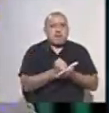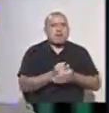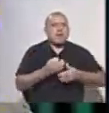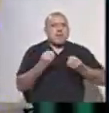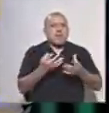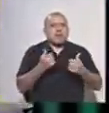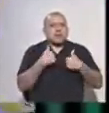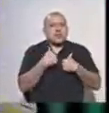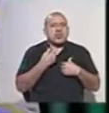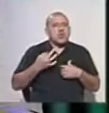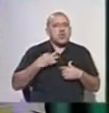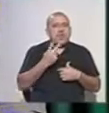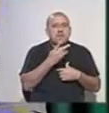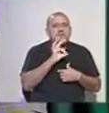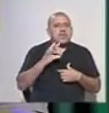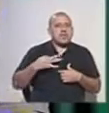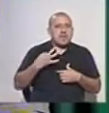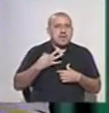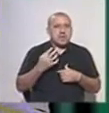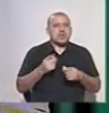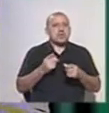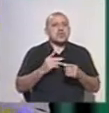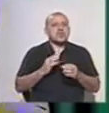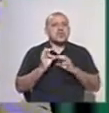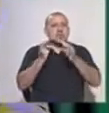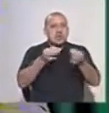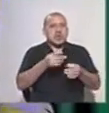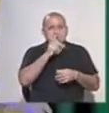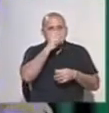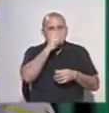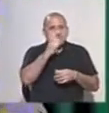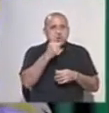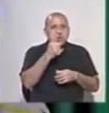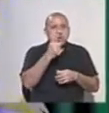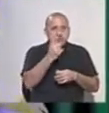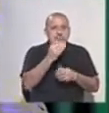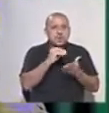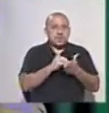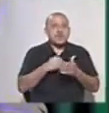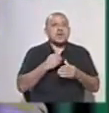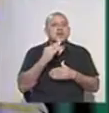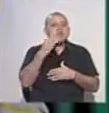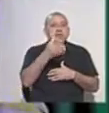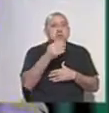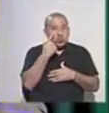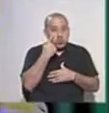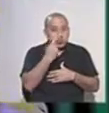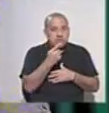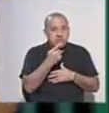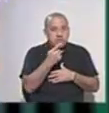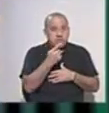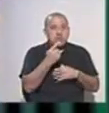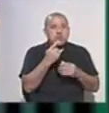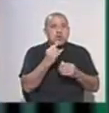después, viví 20 años en la ciudad de Buenos Aires. Porque esa vez que fuimos, vi